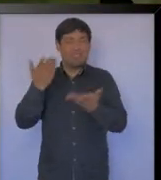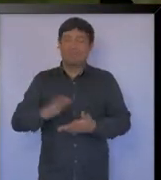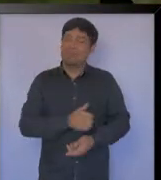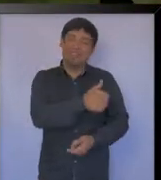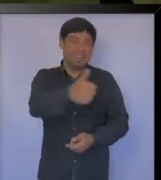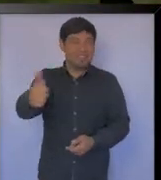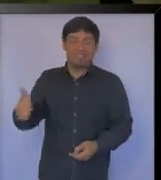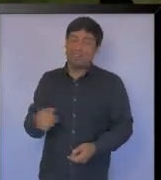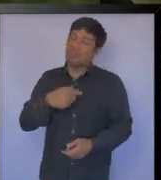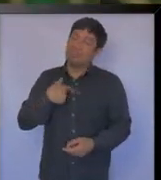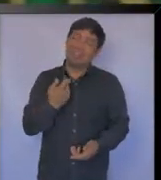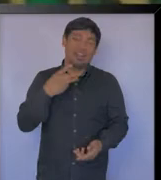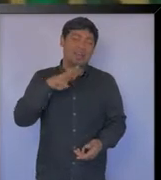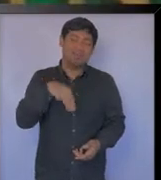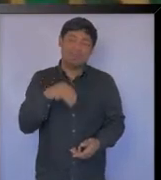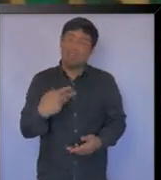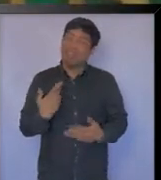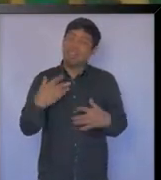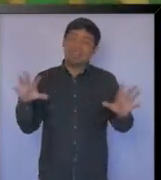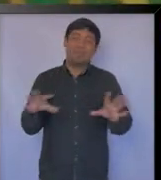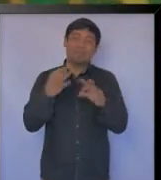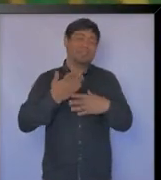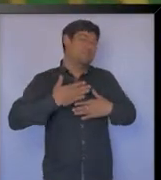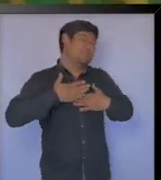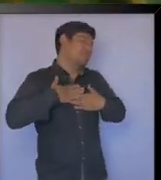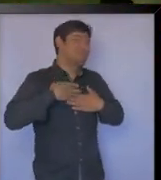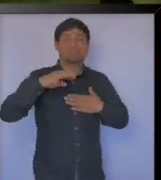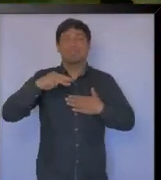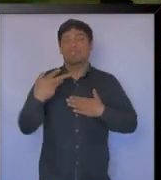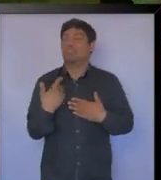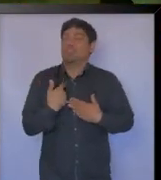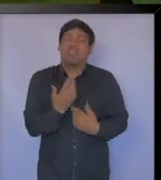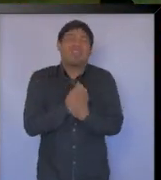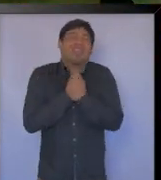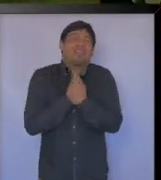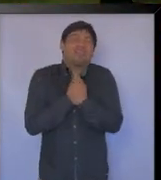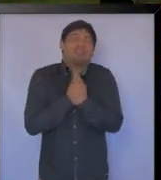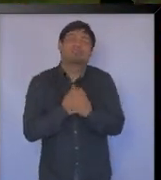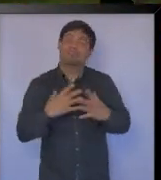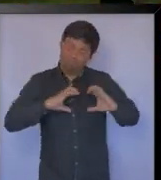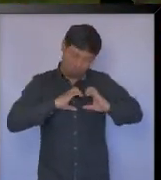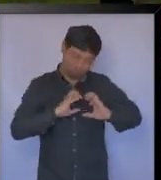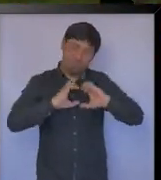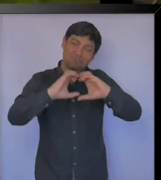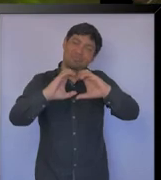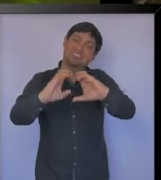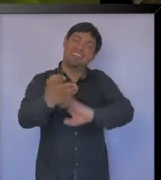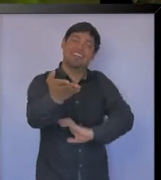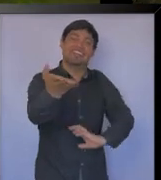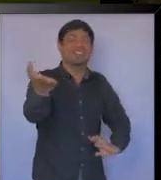Sobre todo para mi madre hermosa, que la amo con todo el corazón. ¡Yeah!